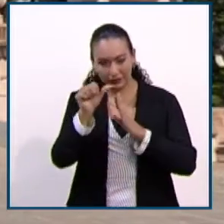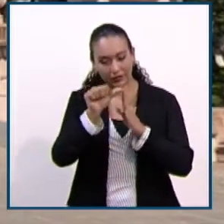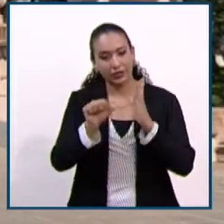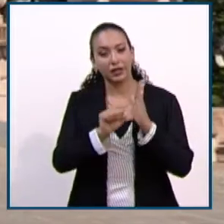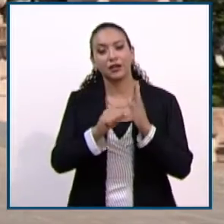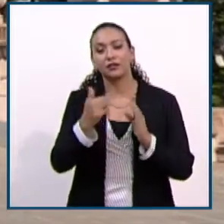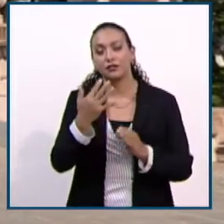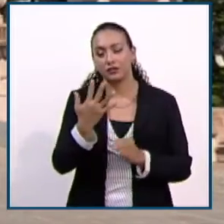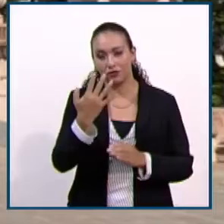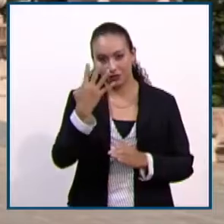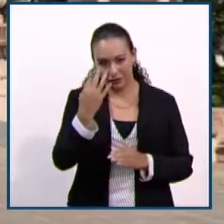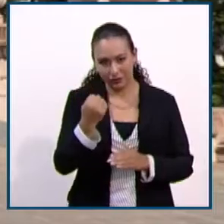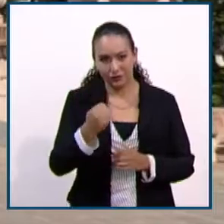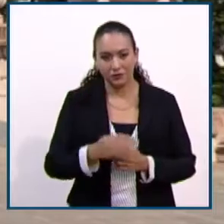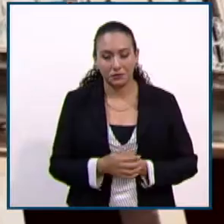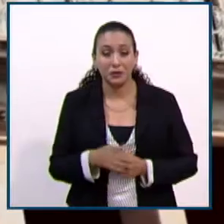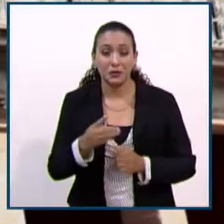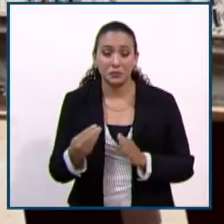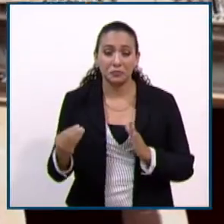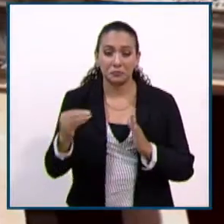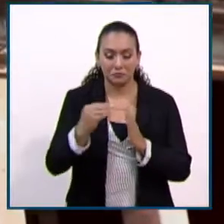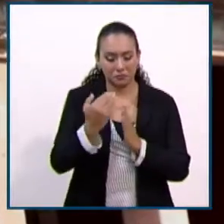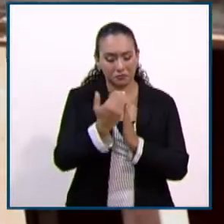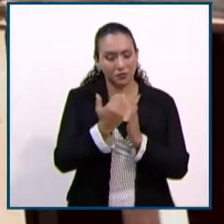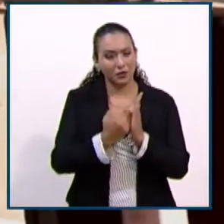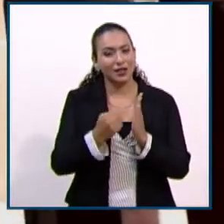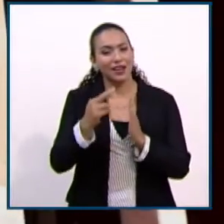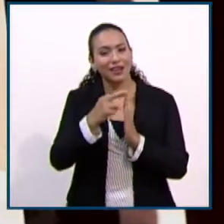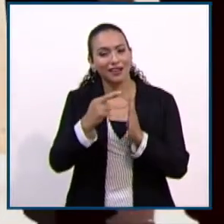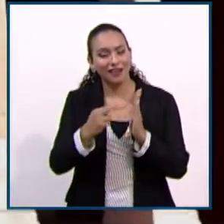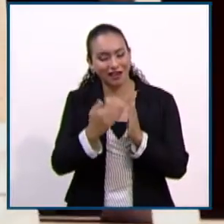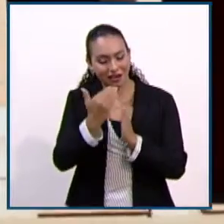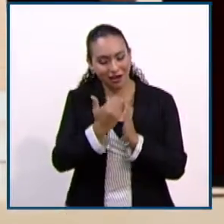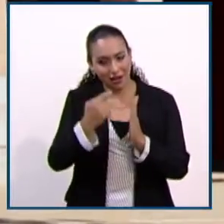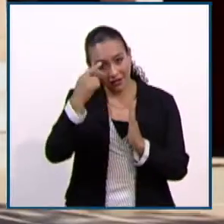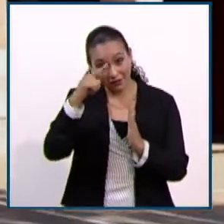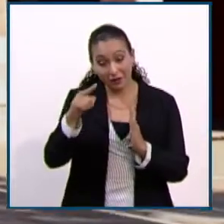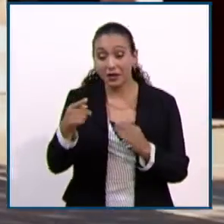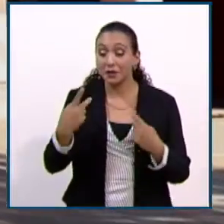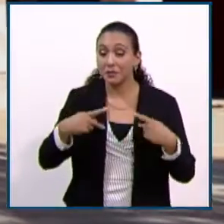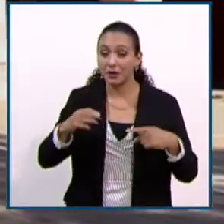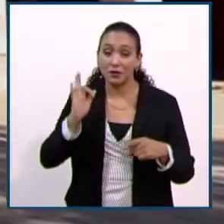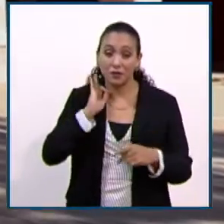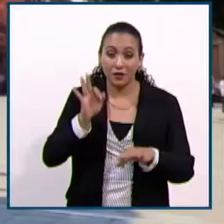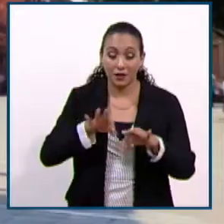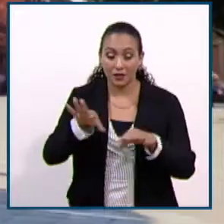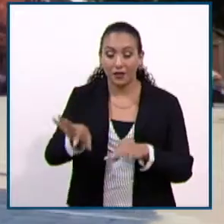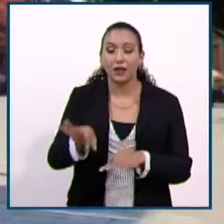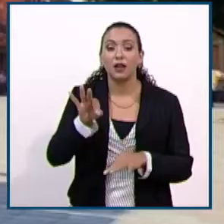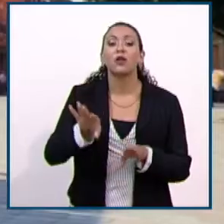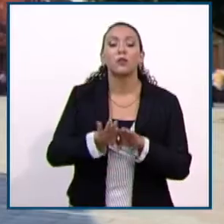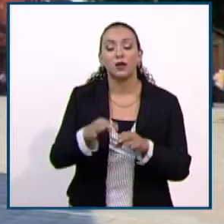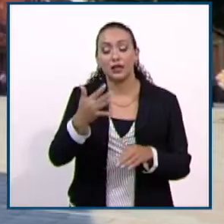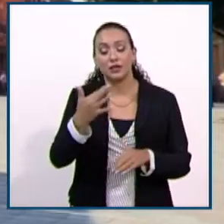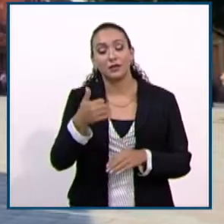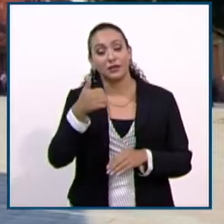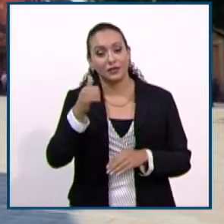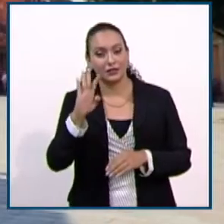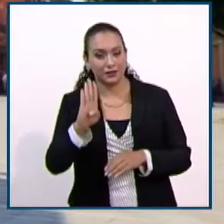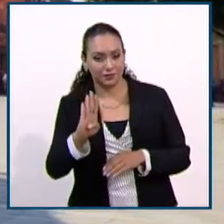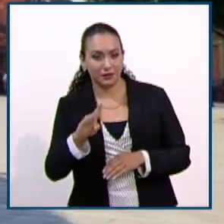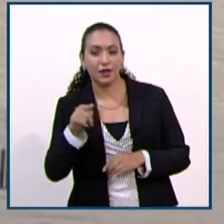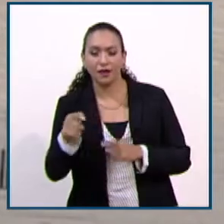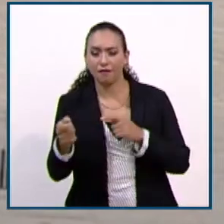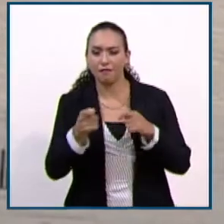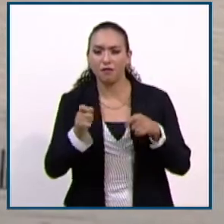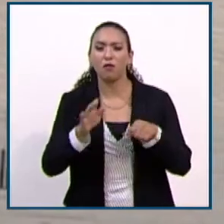artículos 59, que establecen los requisitos y el mecanismo para designar al fiscal general del Estado, y el 56b, que regula